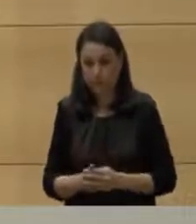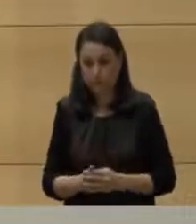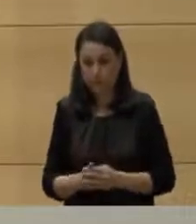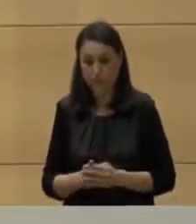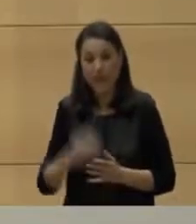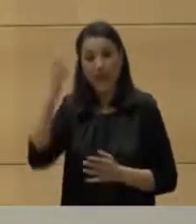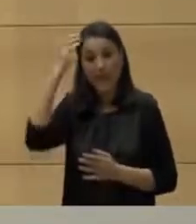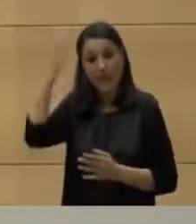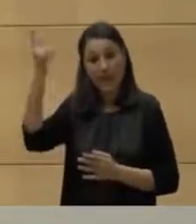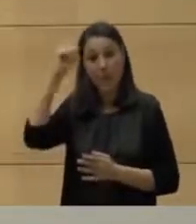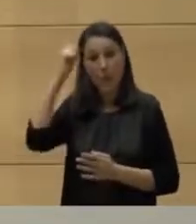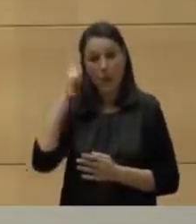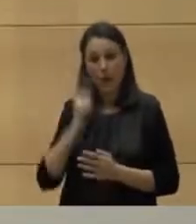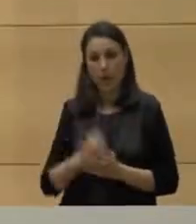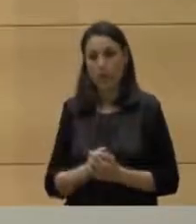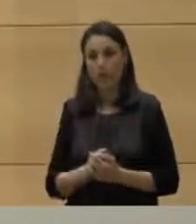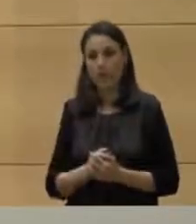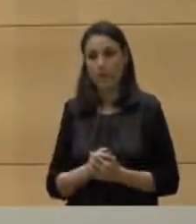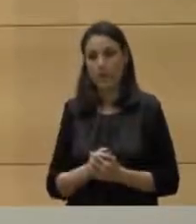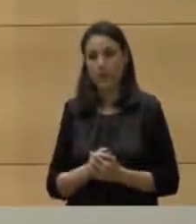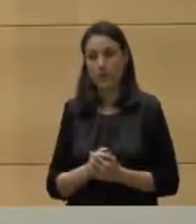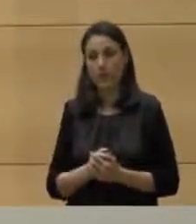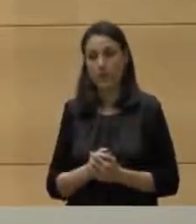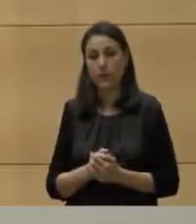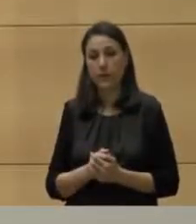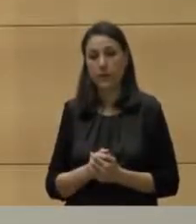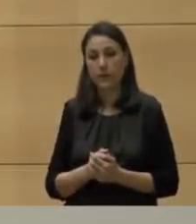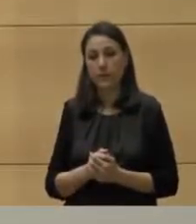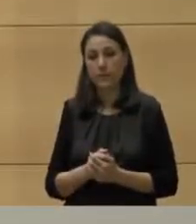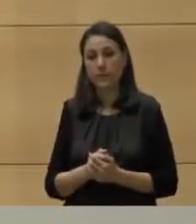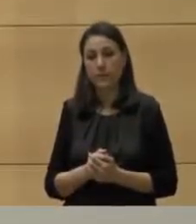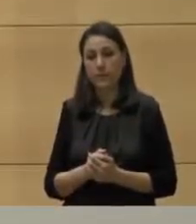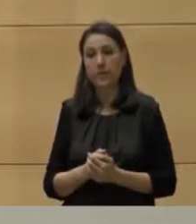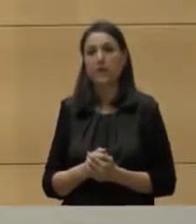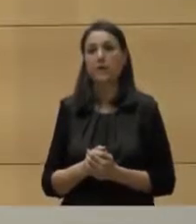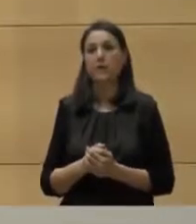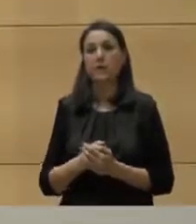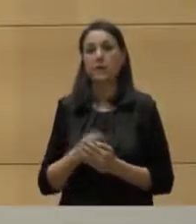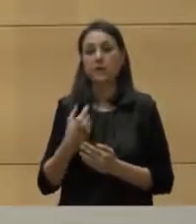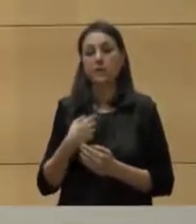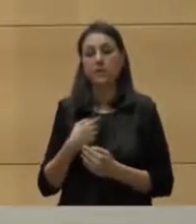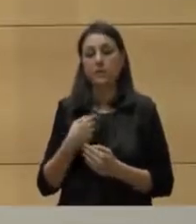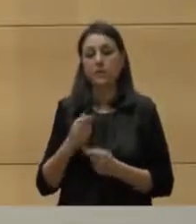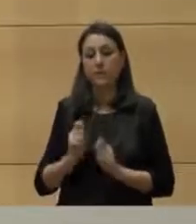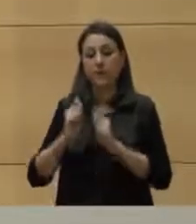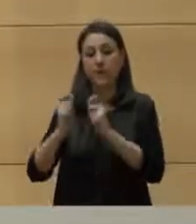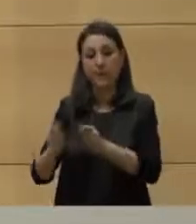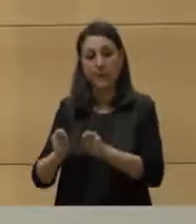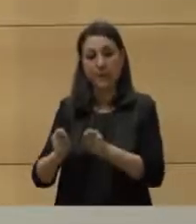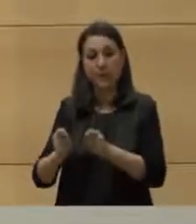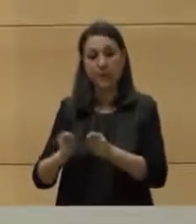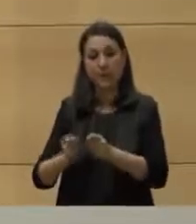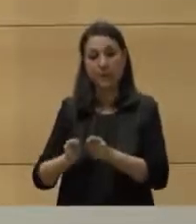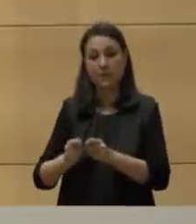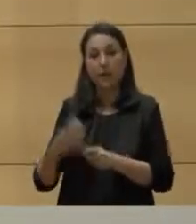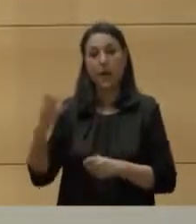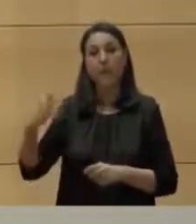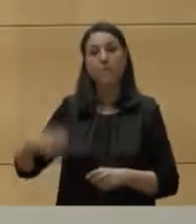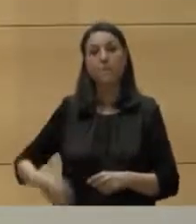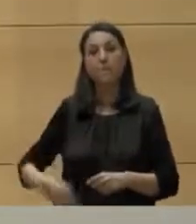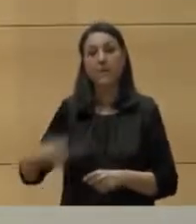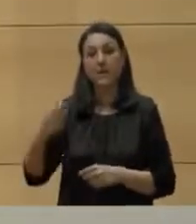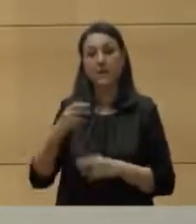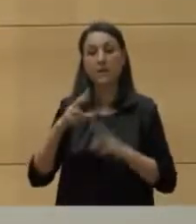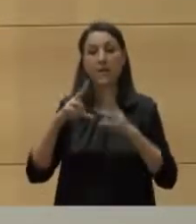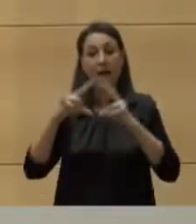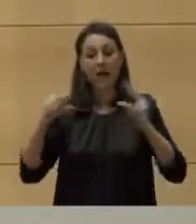el rey Juan Carlos proclama como príncipe de Asturias al actual rey de España, a Felipe